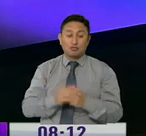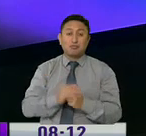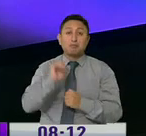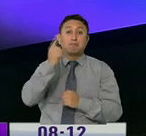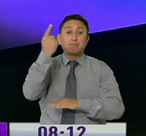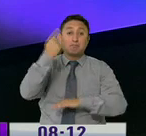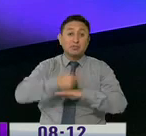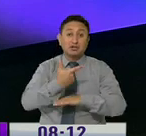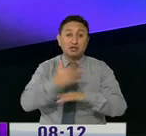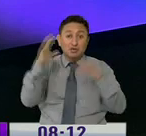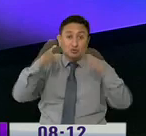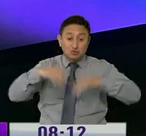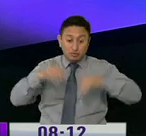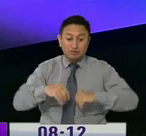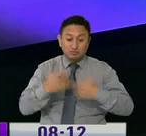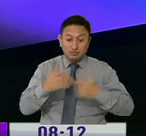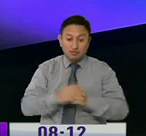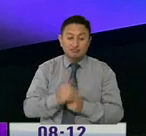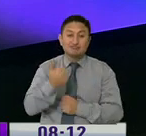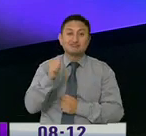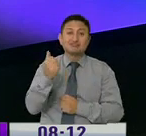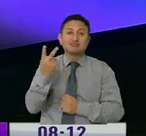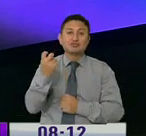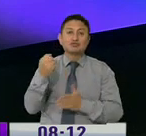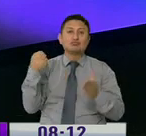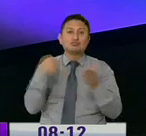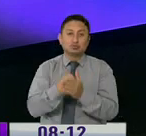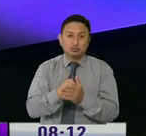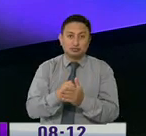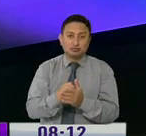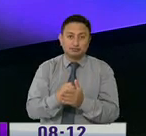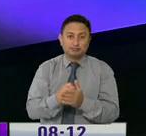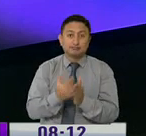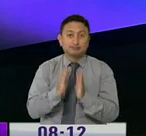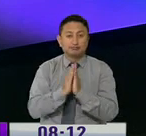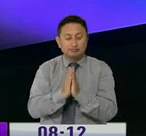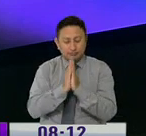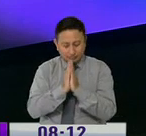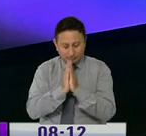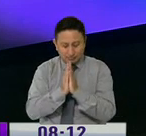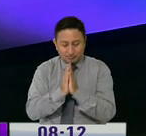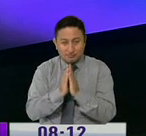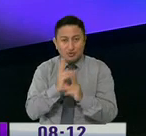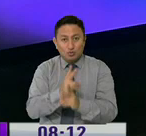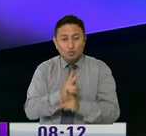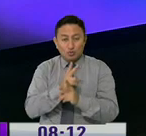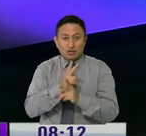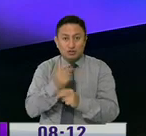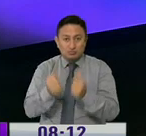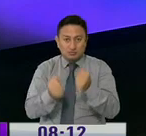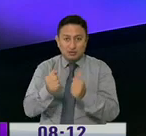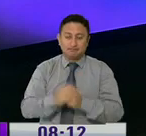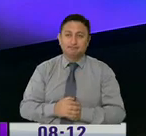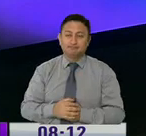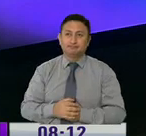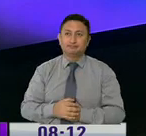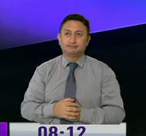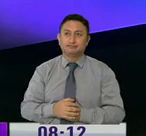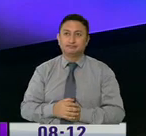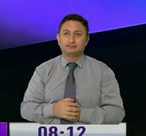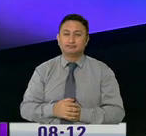que llovió más o menos, ya tenemos como 10, 12 accidentes. Por favor, conduzcan con responsabilidad. Sofía Vintimilla, adelante.